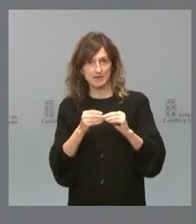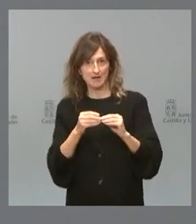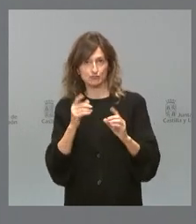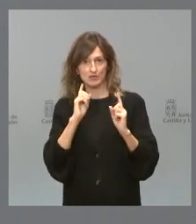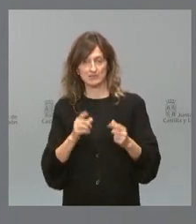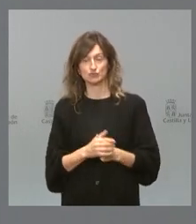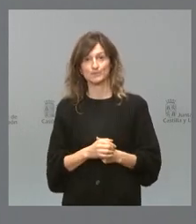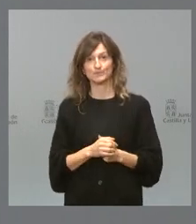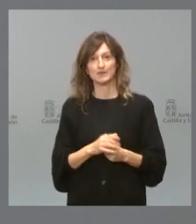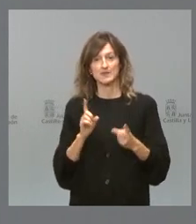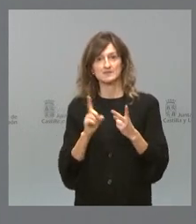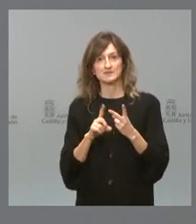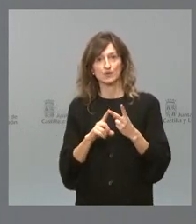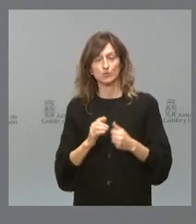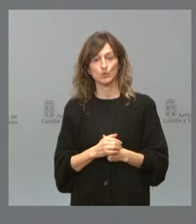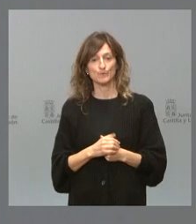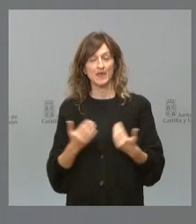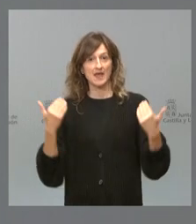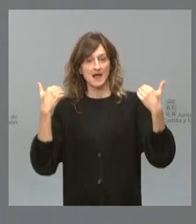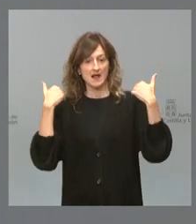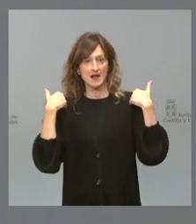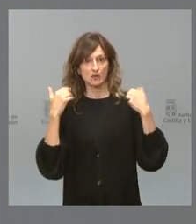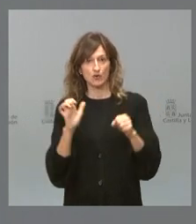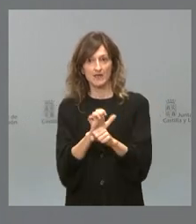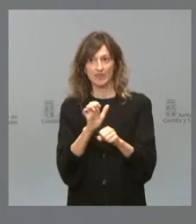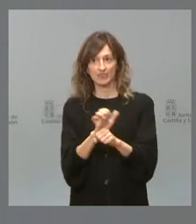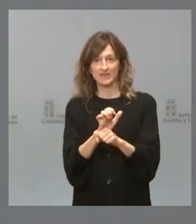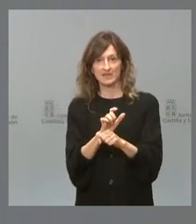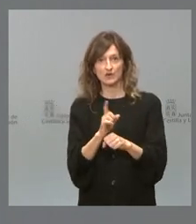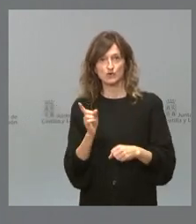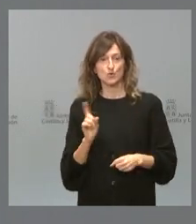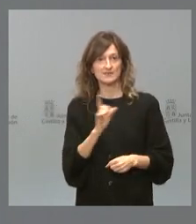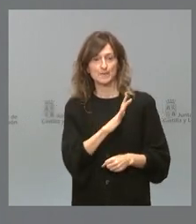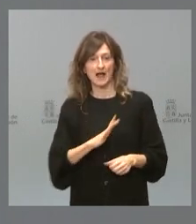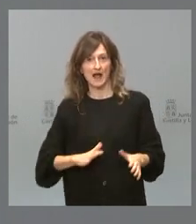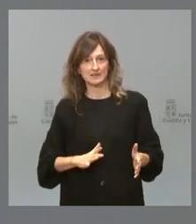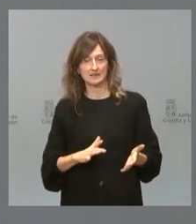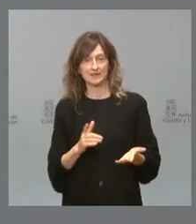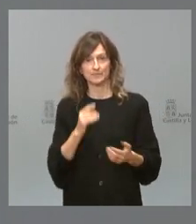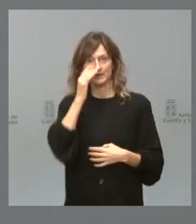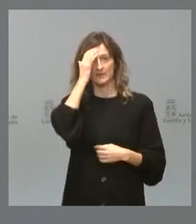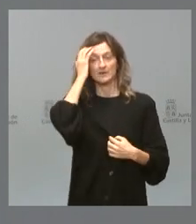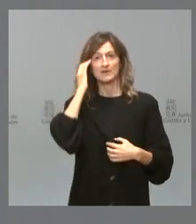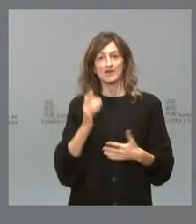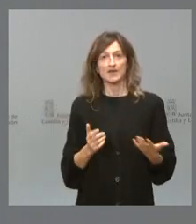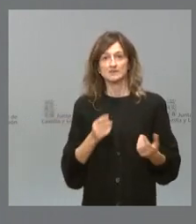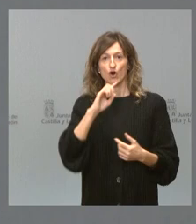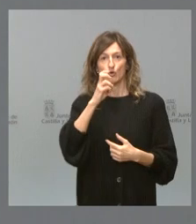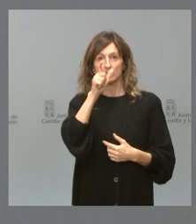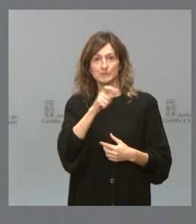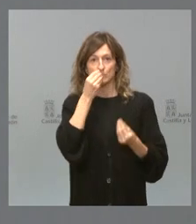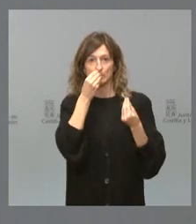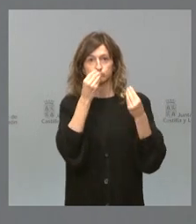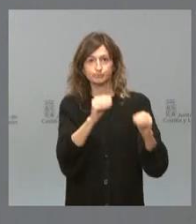Y en segundo lugar el cargo del efil no es que esté vacante está acumulado a otra persona que